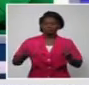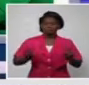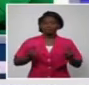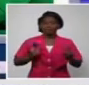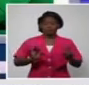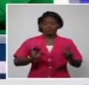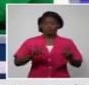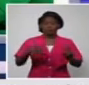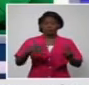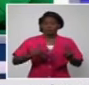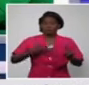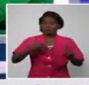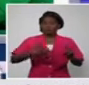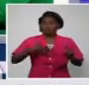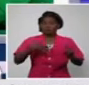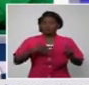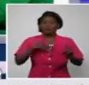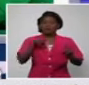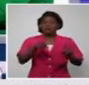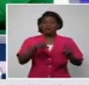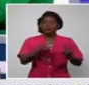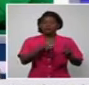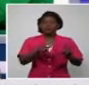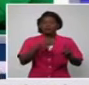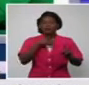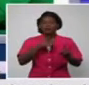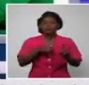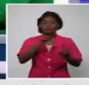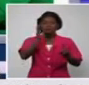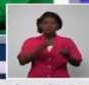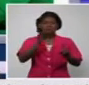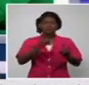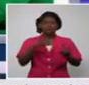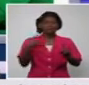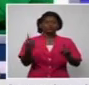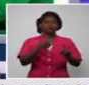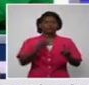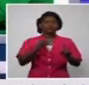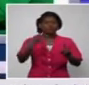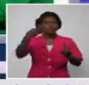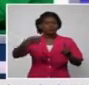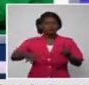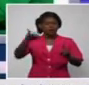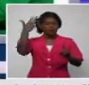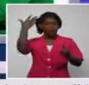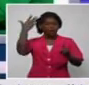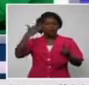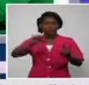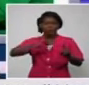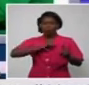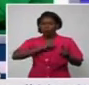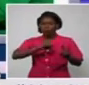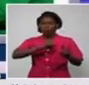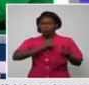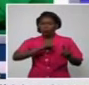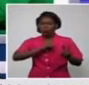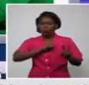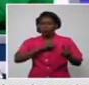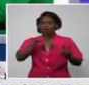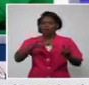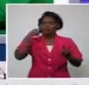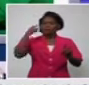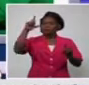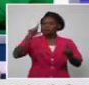agudas es un cuadro que se presenta todos los años, tiene un comportamiento estacional, aumenta más en los meses